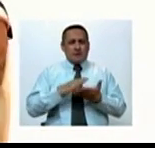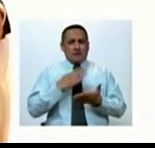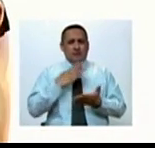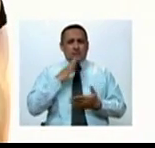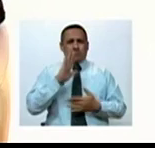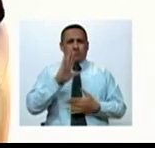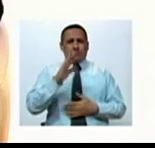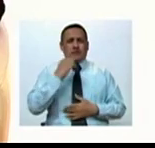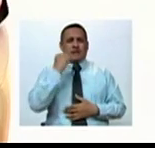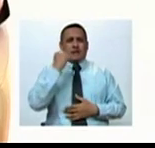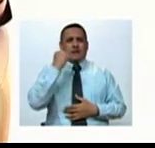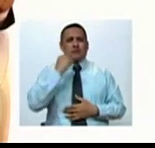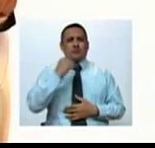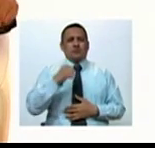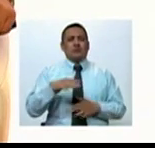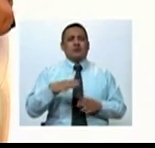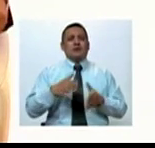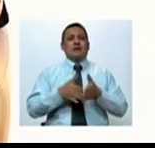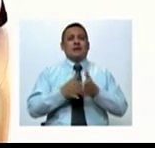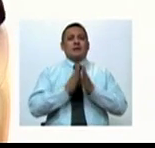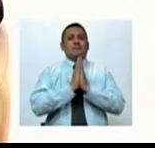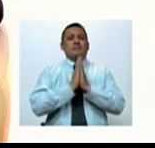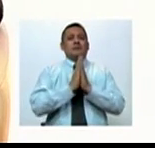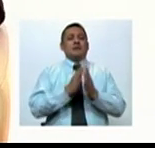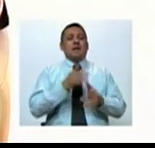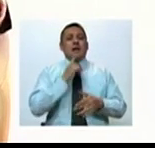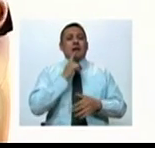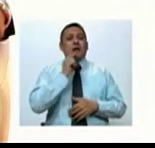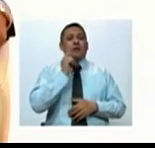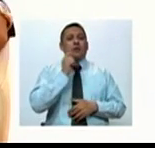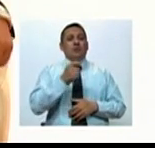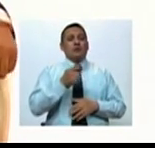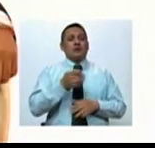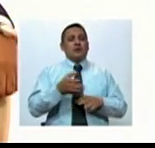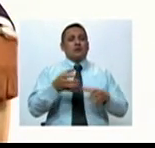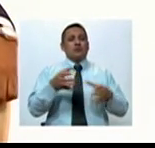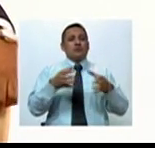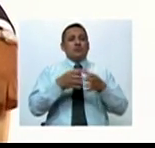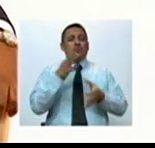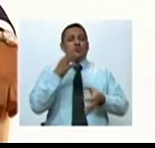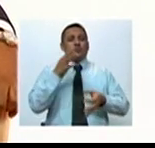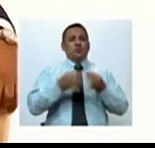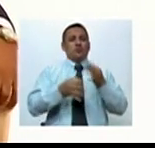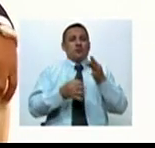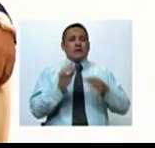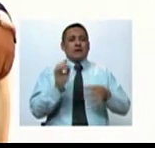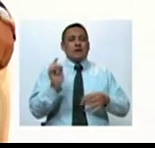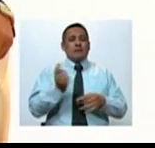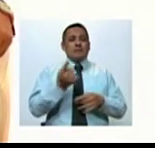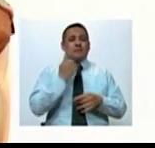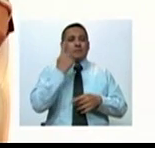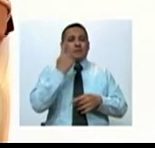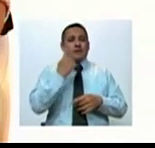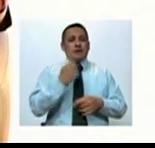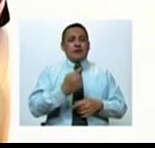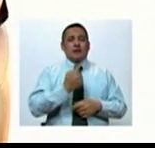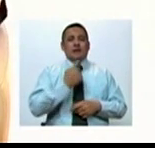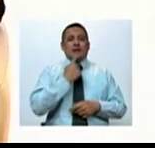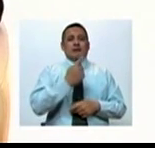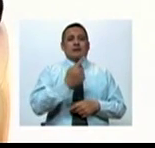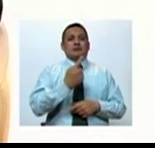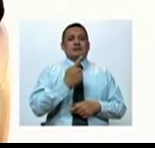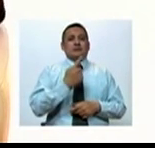verosimilitud de su derecho y le pide a los jueces del Poder Judicial en la primera